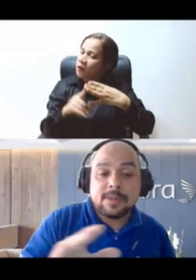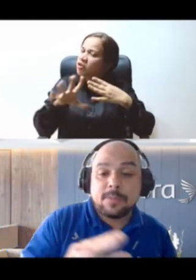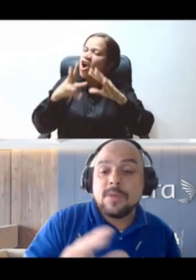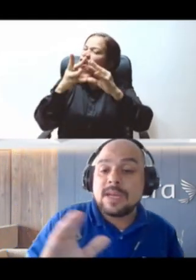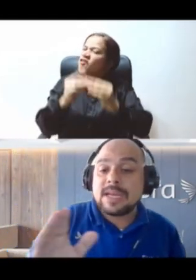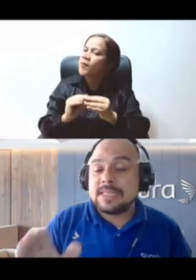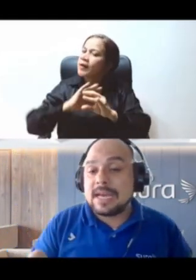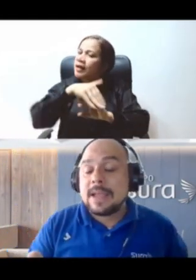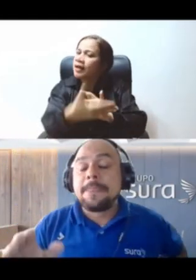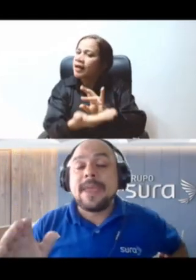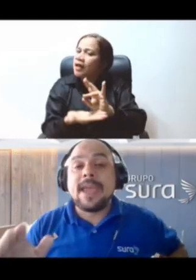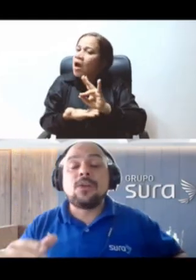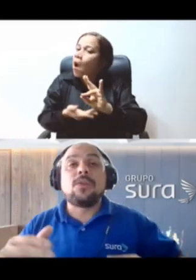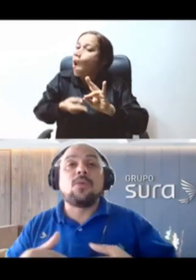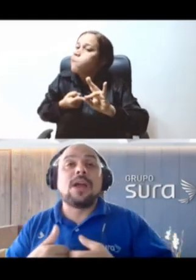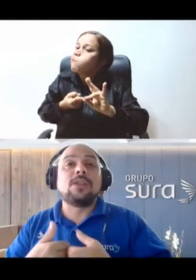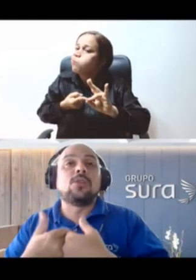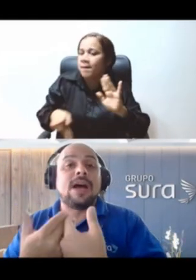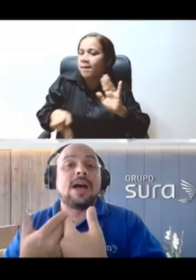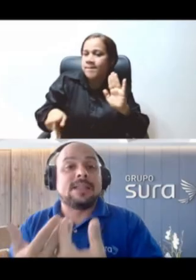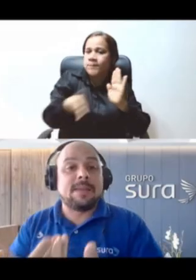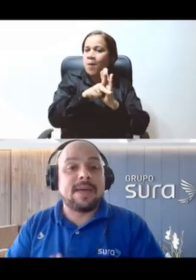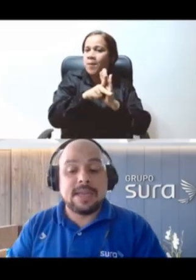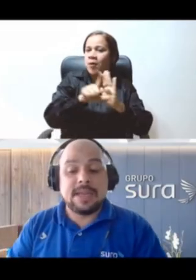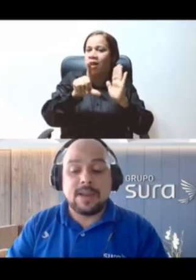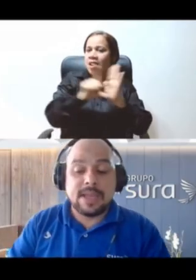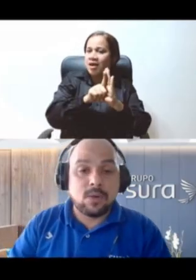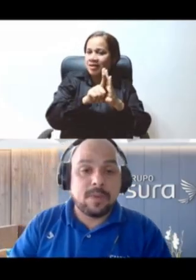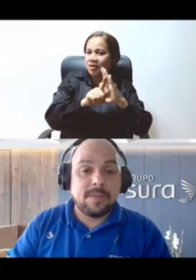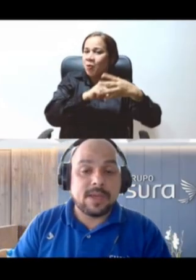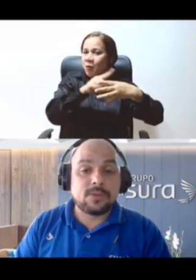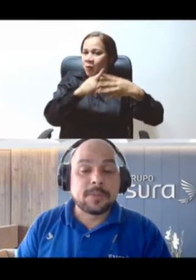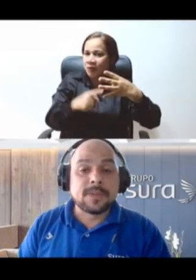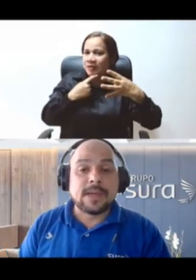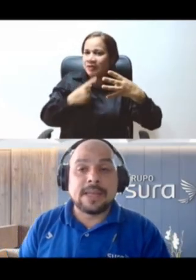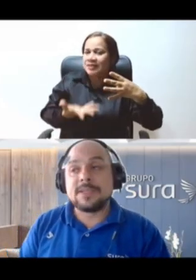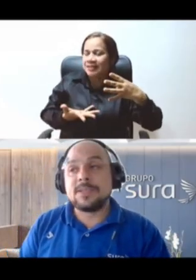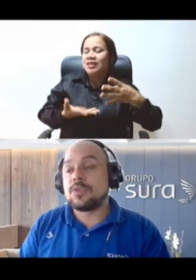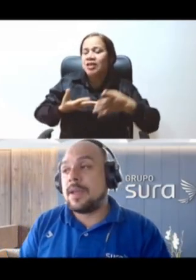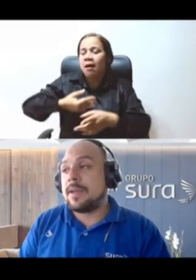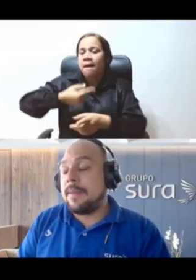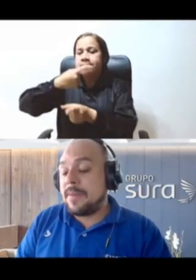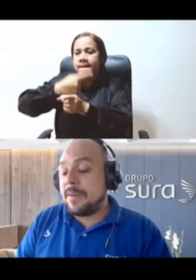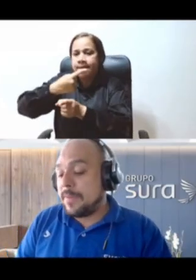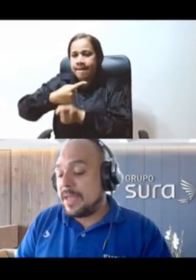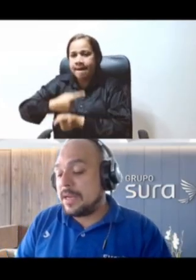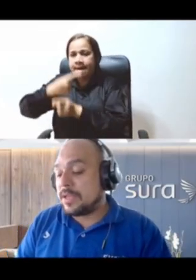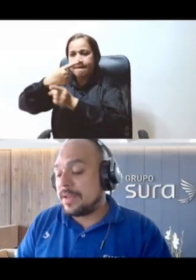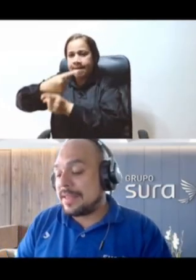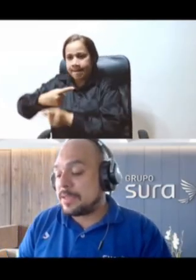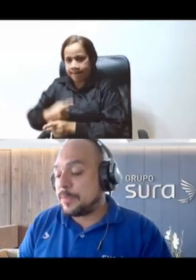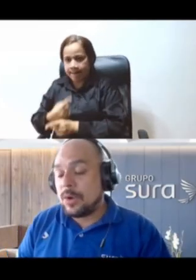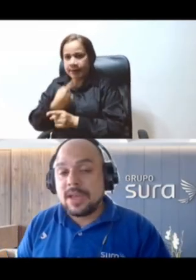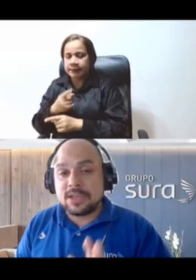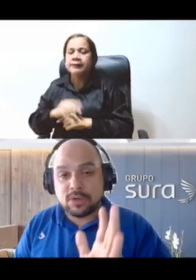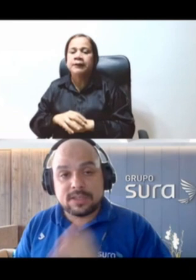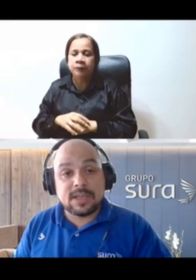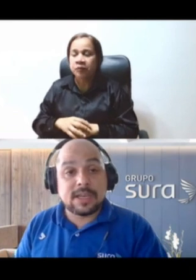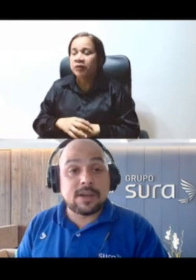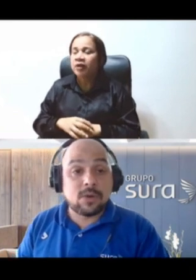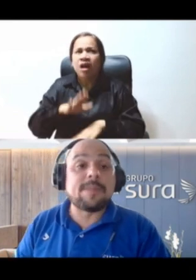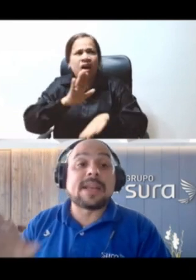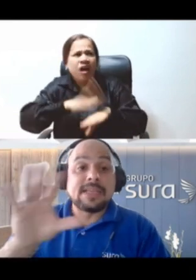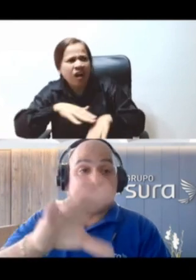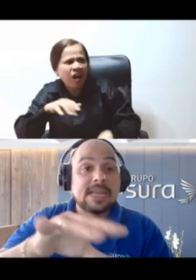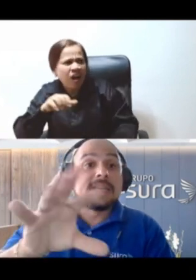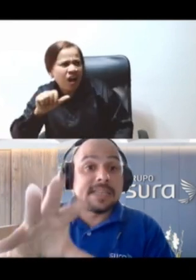mandar, permitir, prohibir, castigar en cuanto al tema del nivel de cumplimiento. Andrés, a mí me pueden decir ahorita, Andrés, pero ¿eso